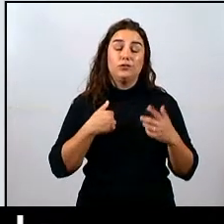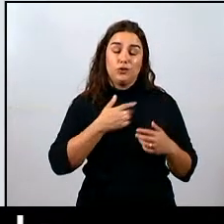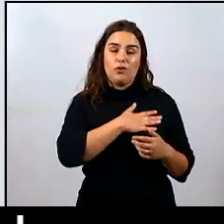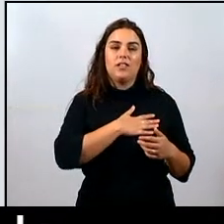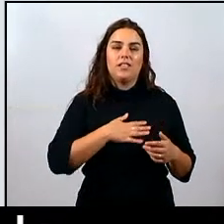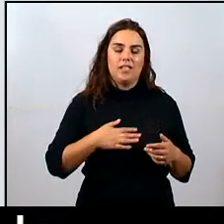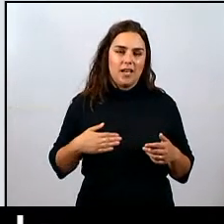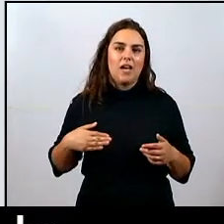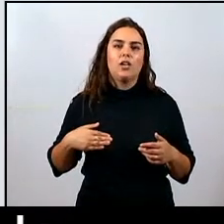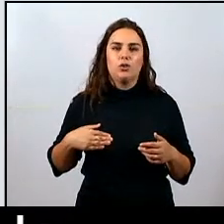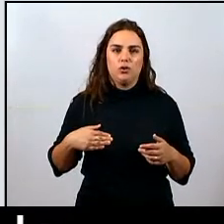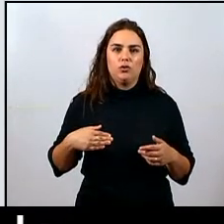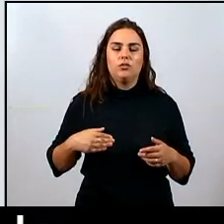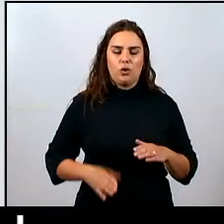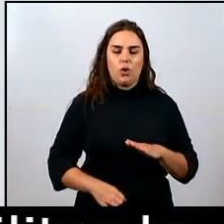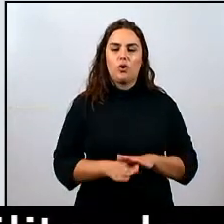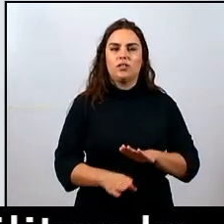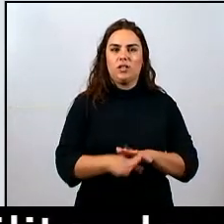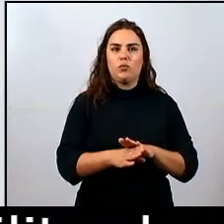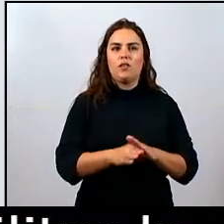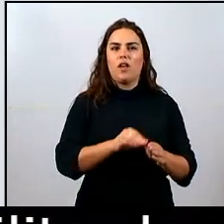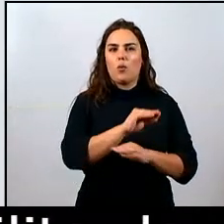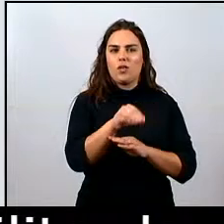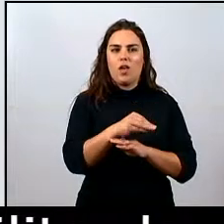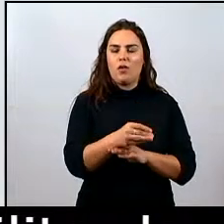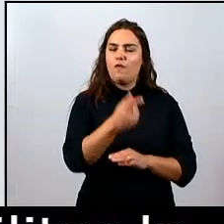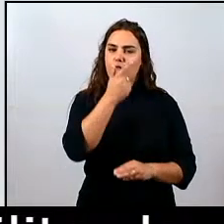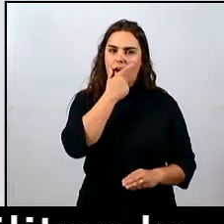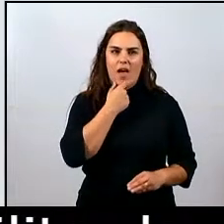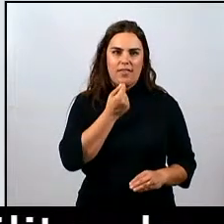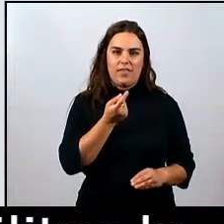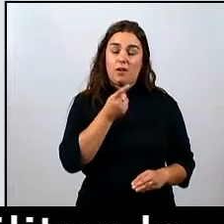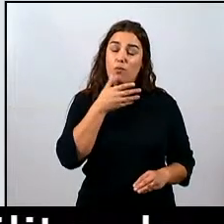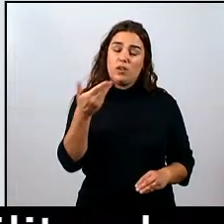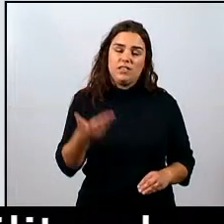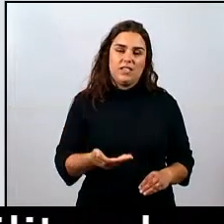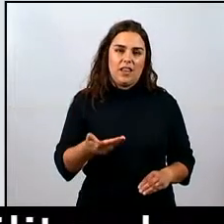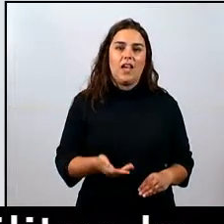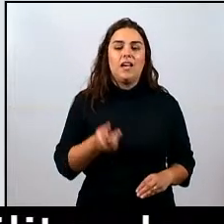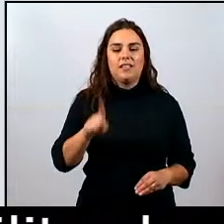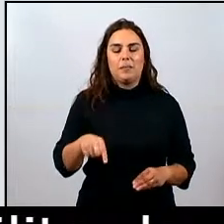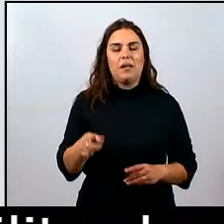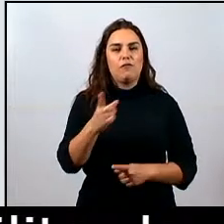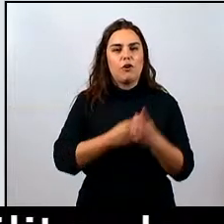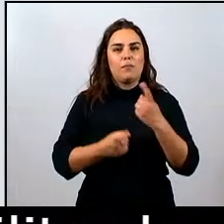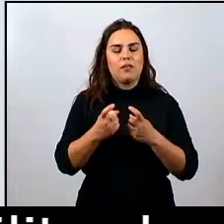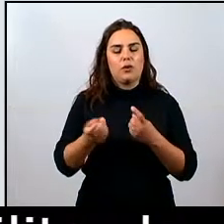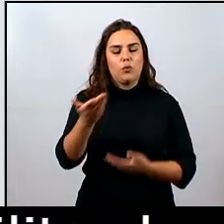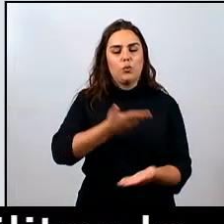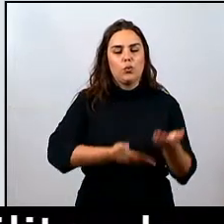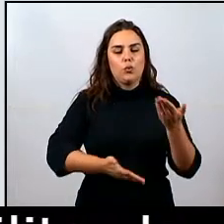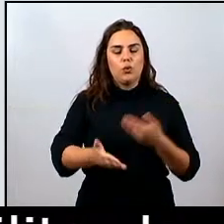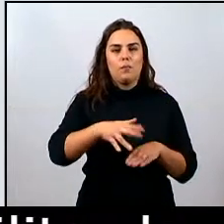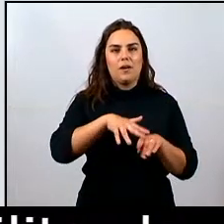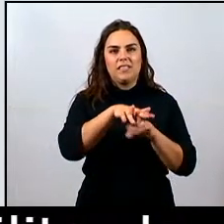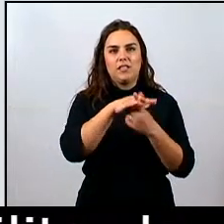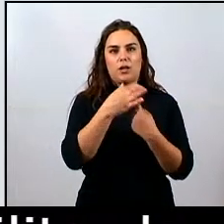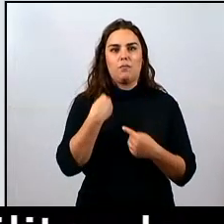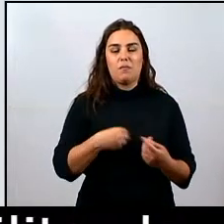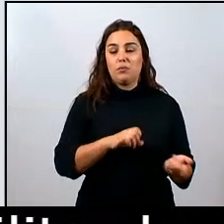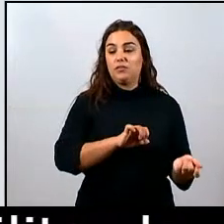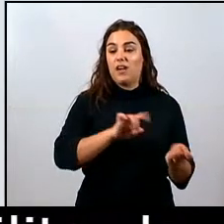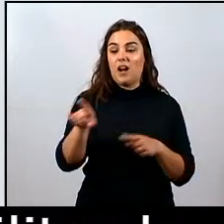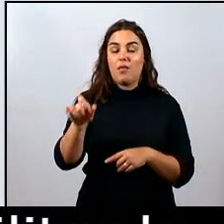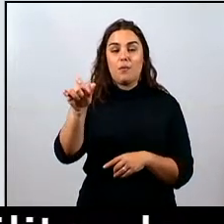facilitar la continuidad de los cuidados, creemos que esto es esencial, y también coordinar la información en estos casos, en los traslados de